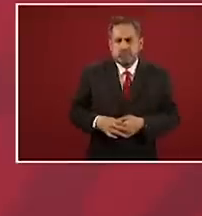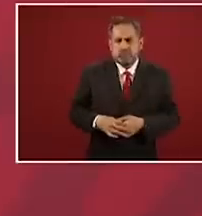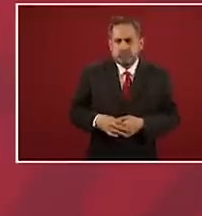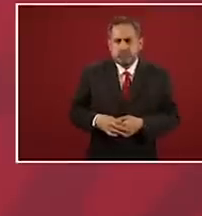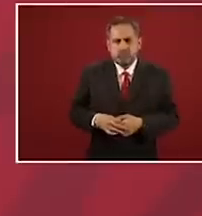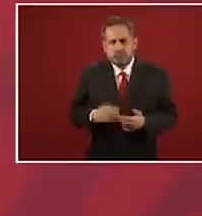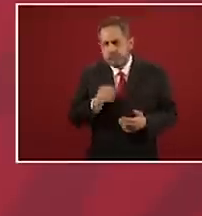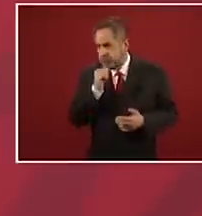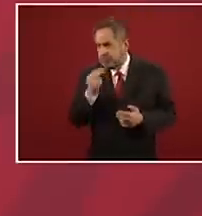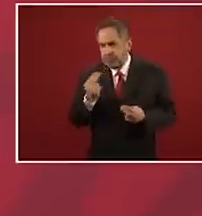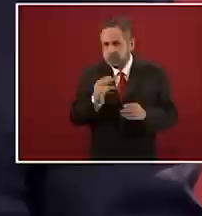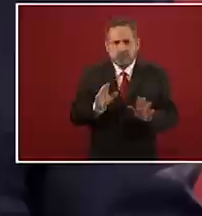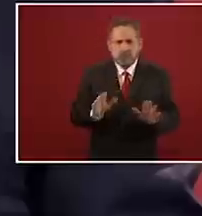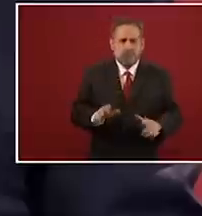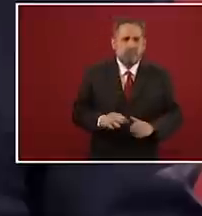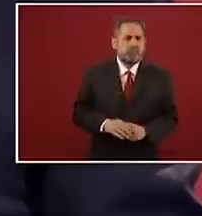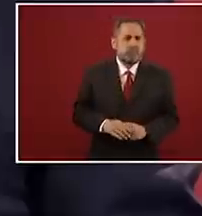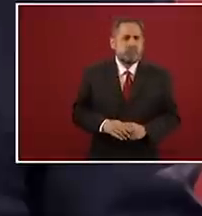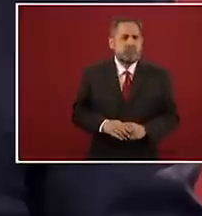necesidad.